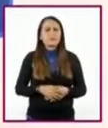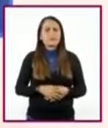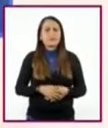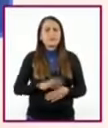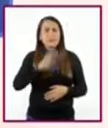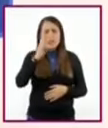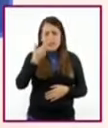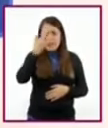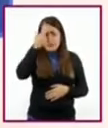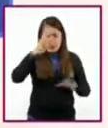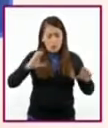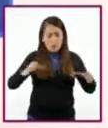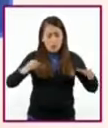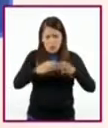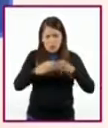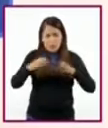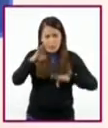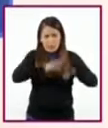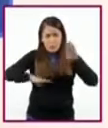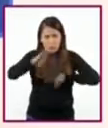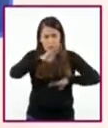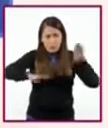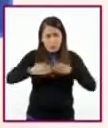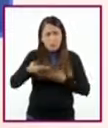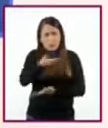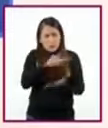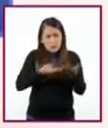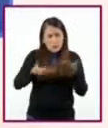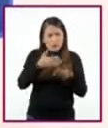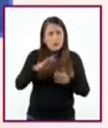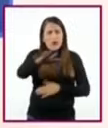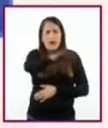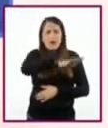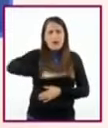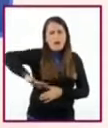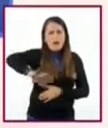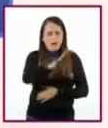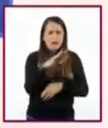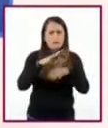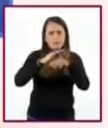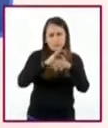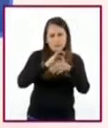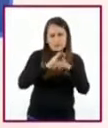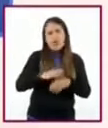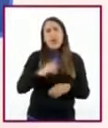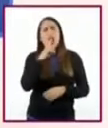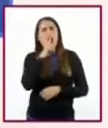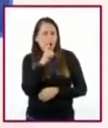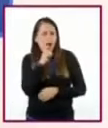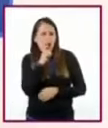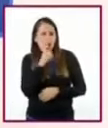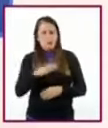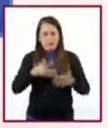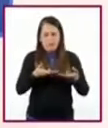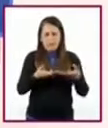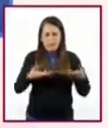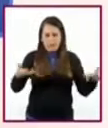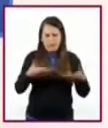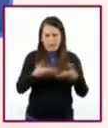comunidad biológica también interactúa con su ambiente físico, como los cuerpos de agua, el suelo,